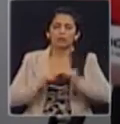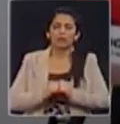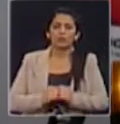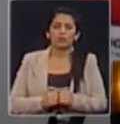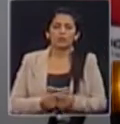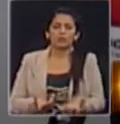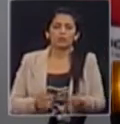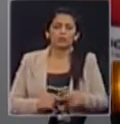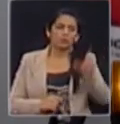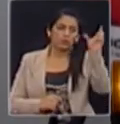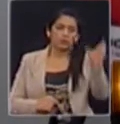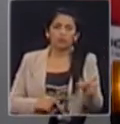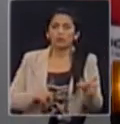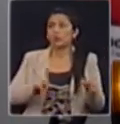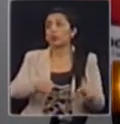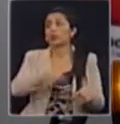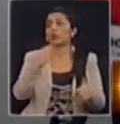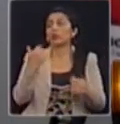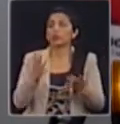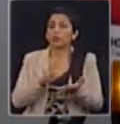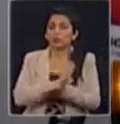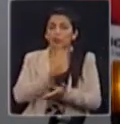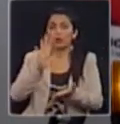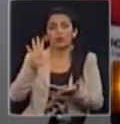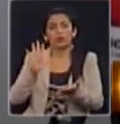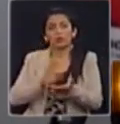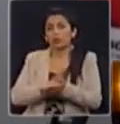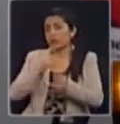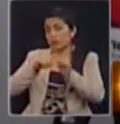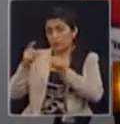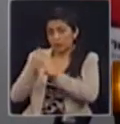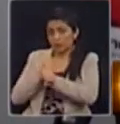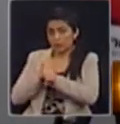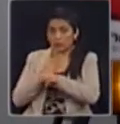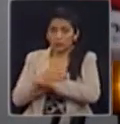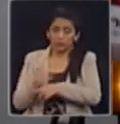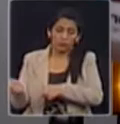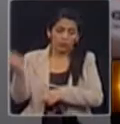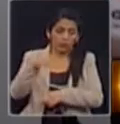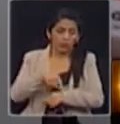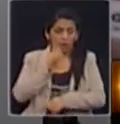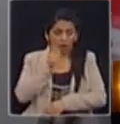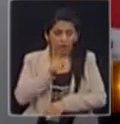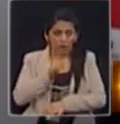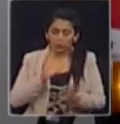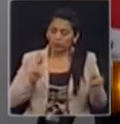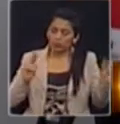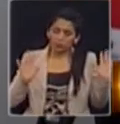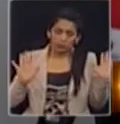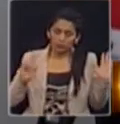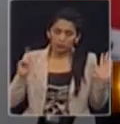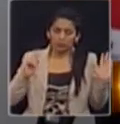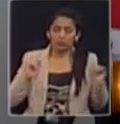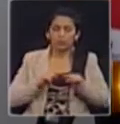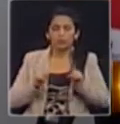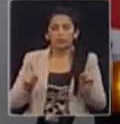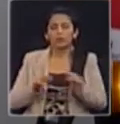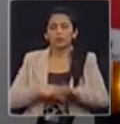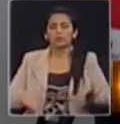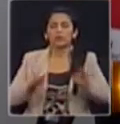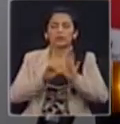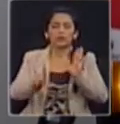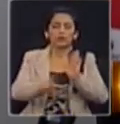ejercicio anterior. Lo que sí nos interesa a nosotros es que se cumplan todos estos parámetros educativos. En un texto sí, siempre